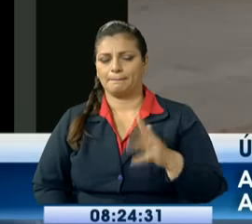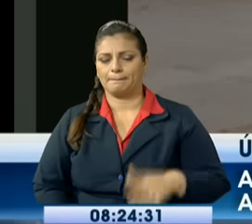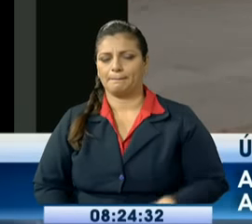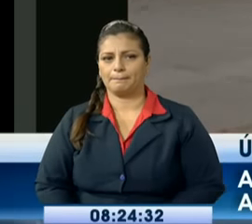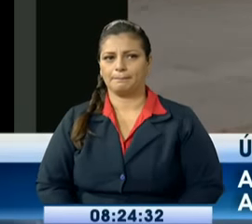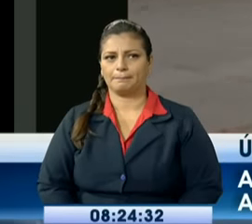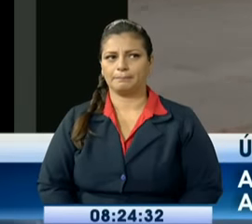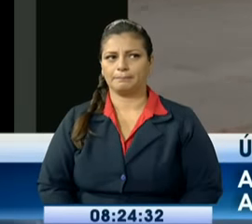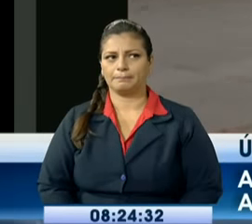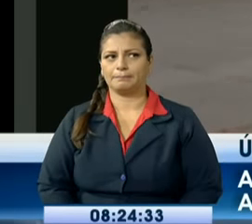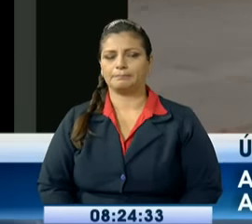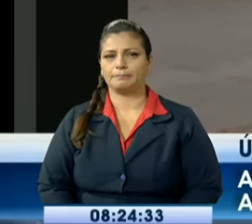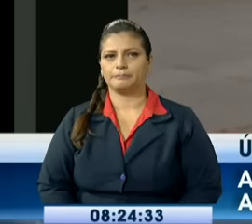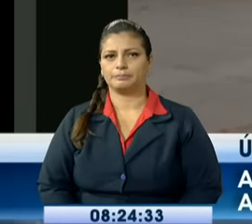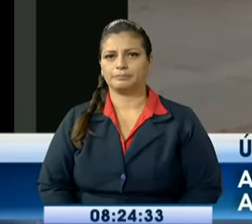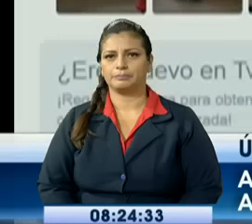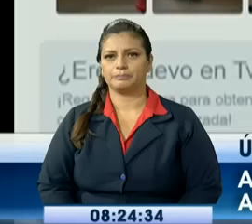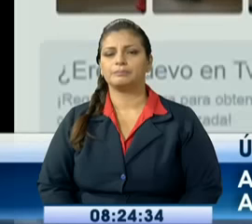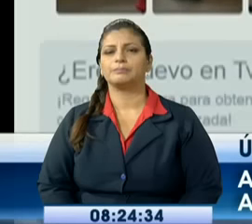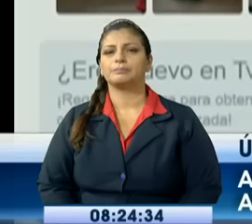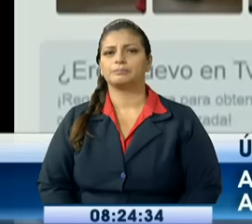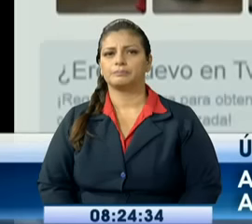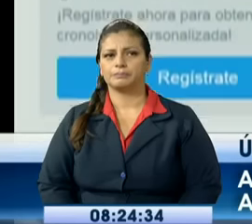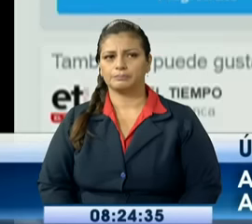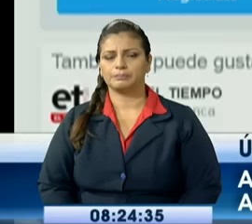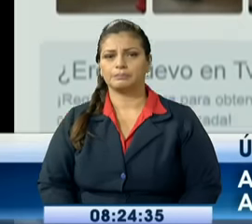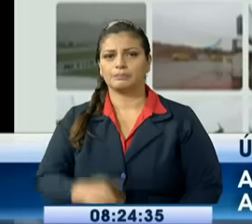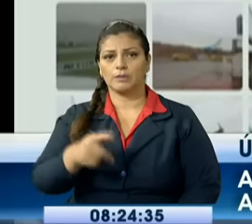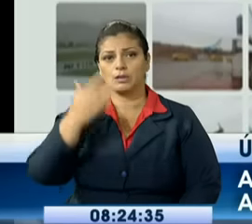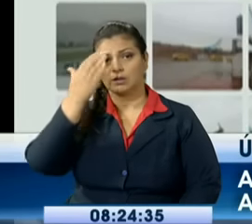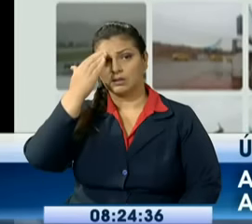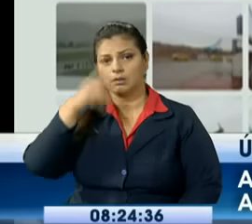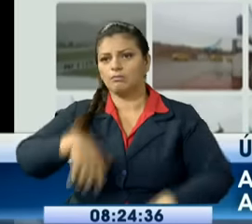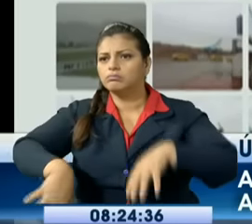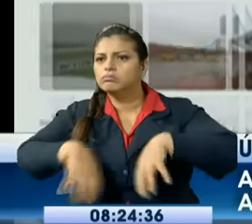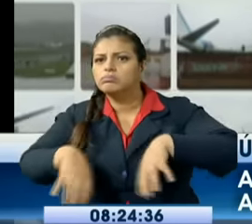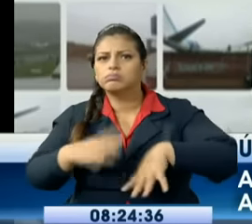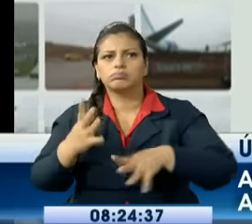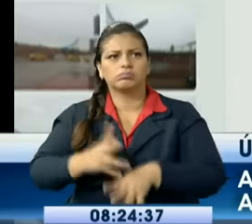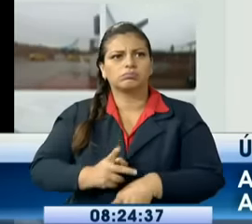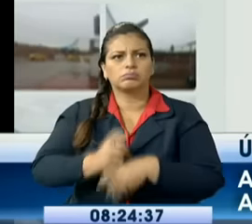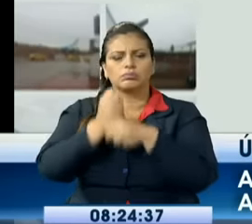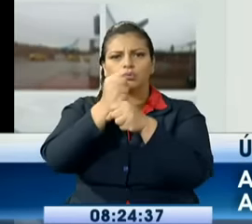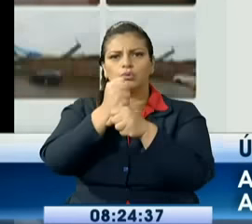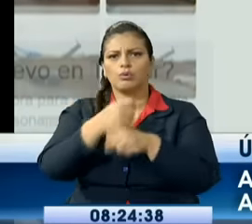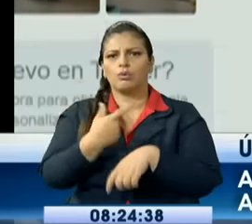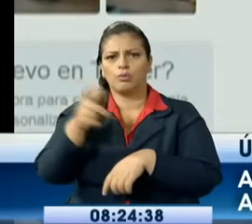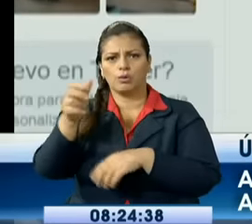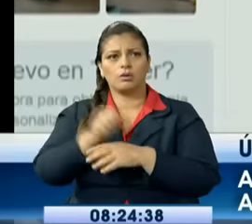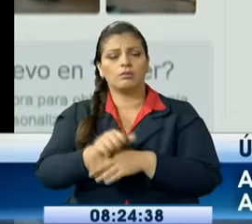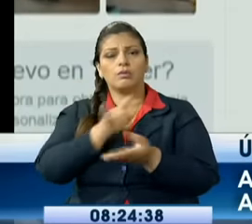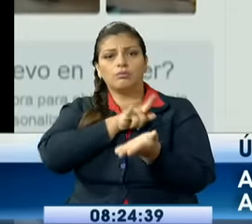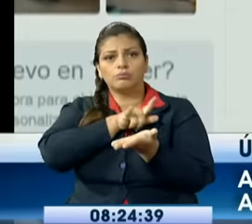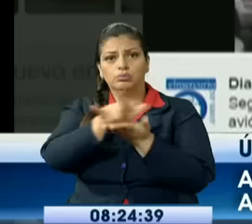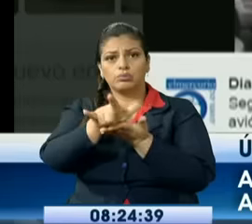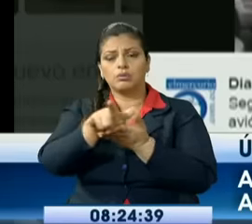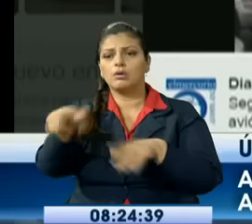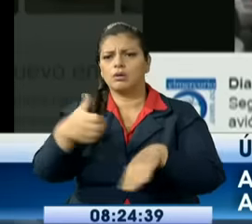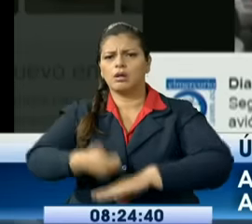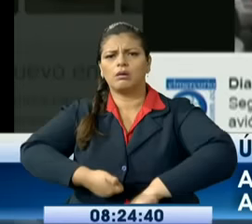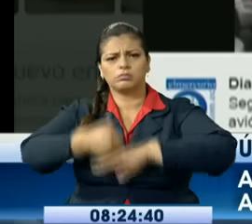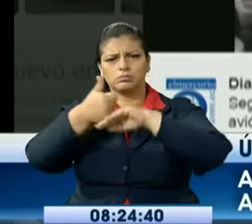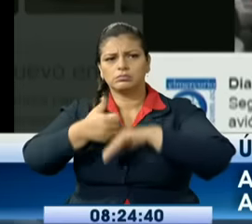novedades hasta el momento. Y como parte de los protocolos de seguridad, se han coordinado con las unidades al aeropuerto, justamente allá en Cuenca. Se ha